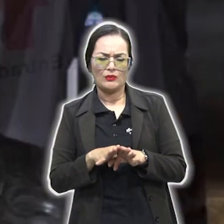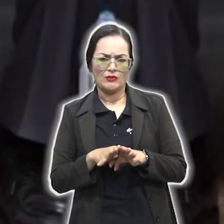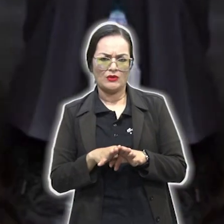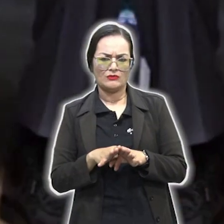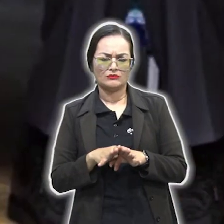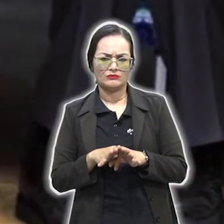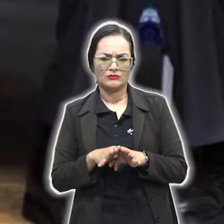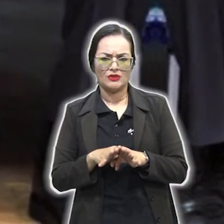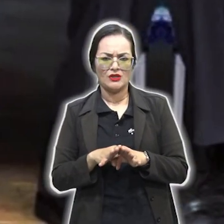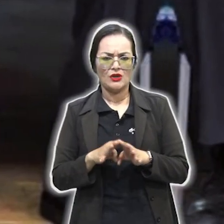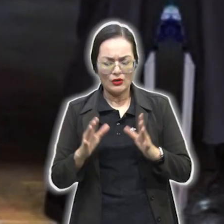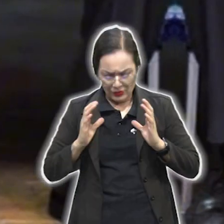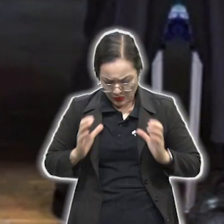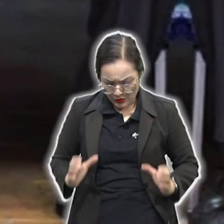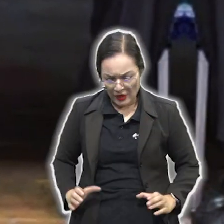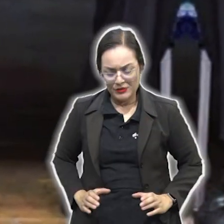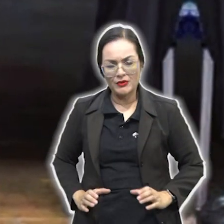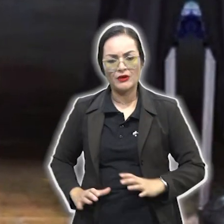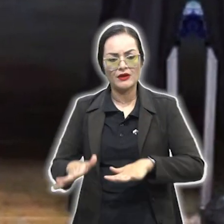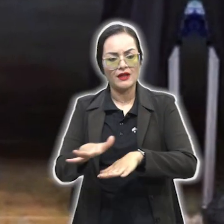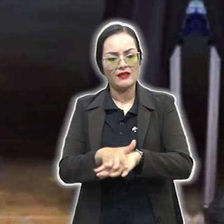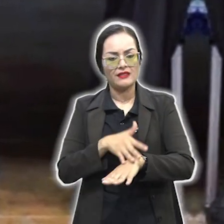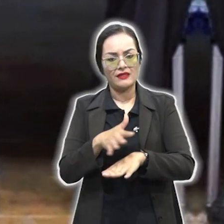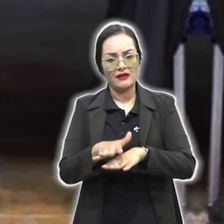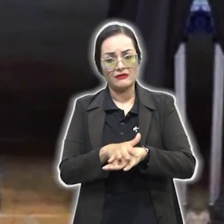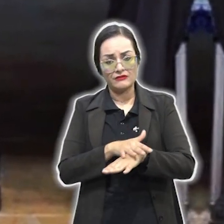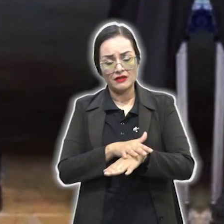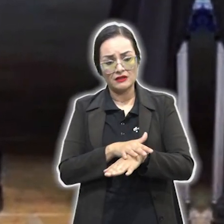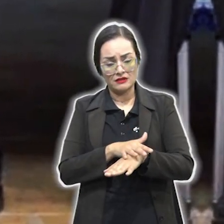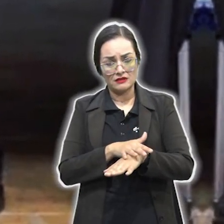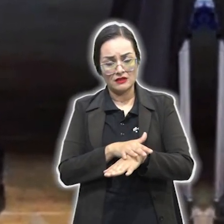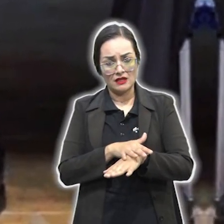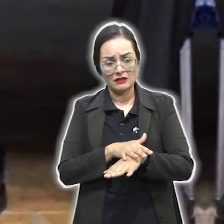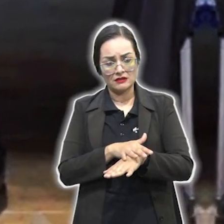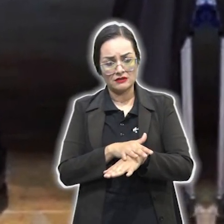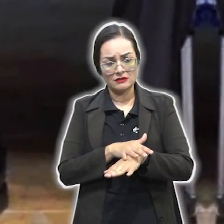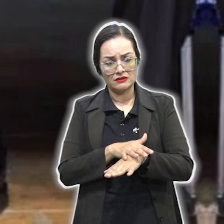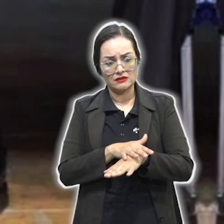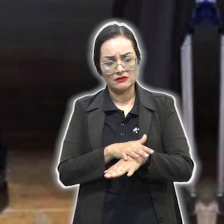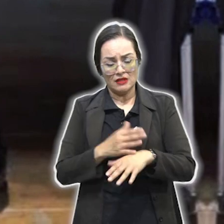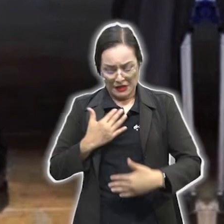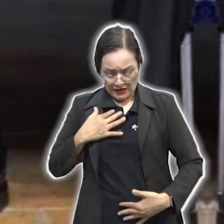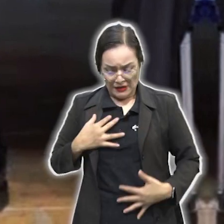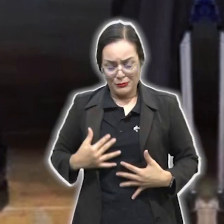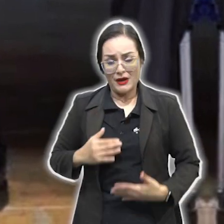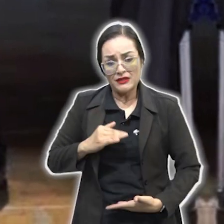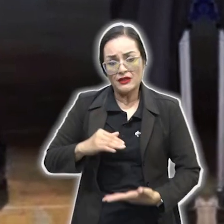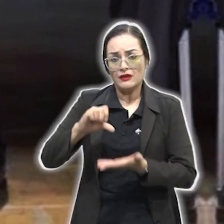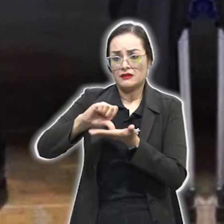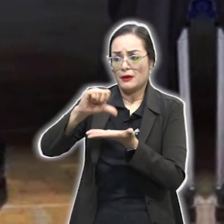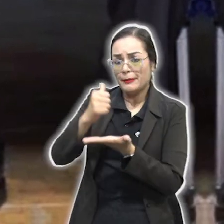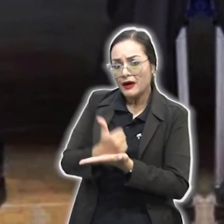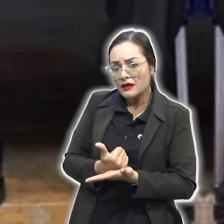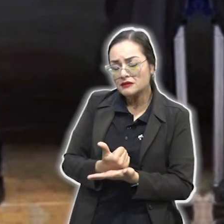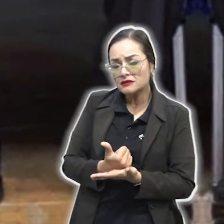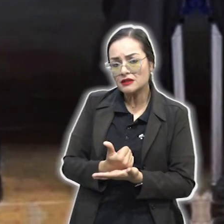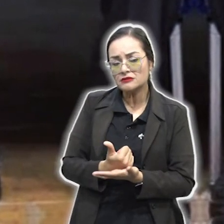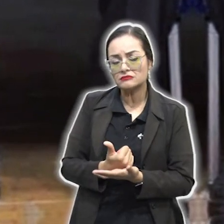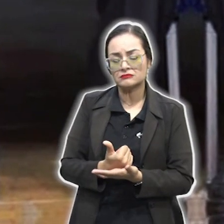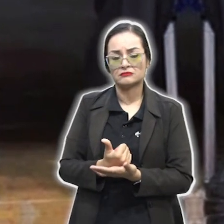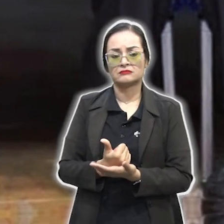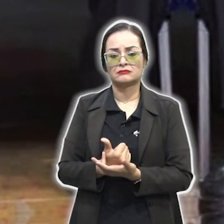con acondroplasia, los cuales son pies en arco, disminución en el tono muscular, estatura